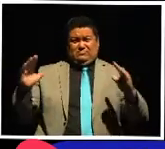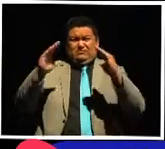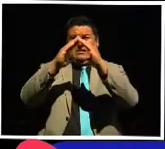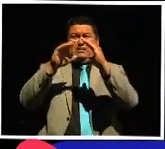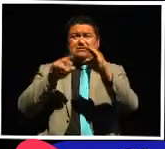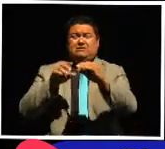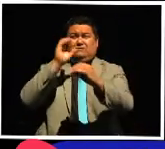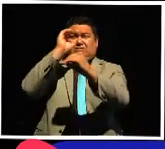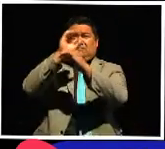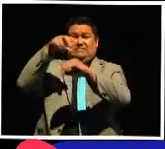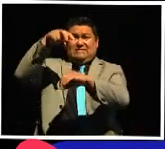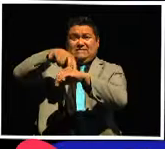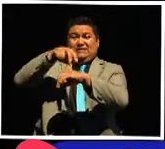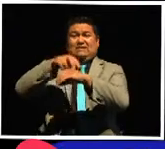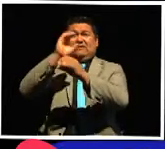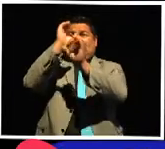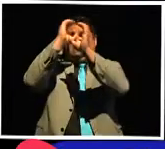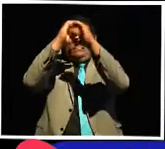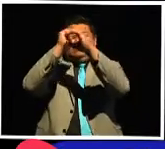es el lugar donde estuvimos haciendo como